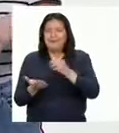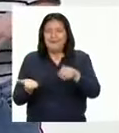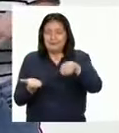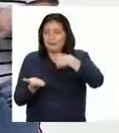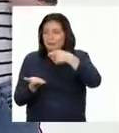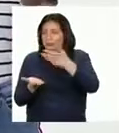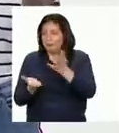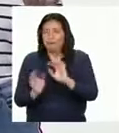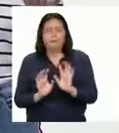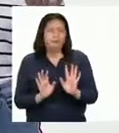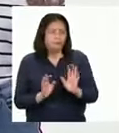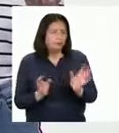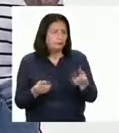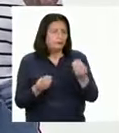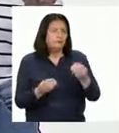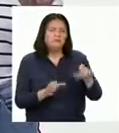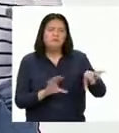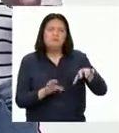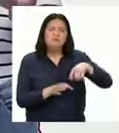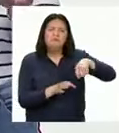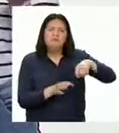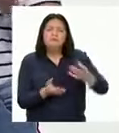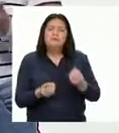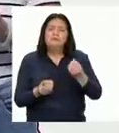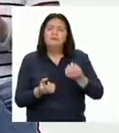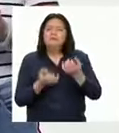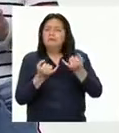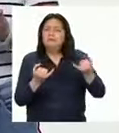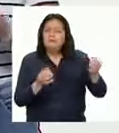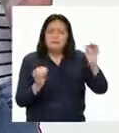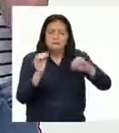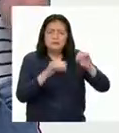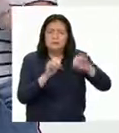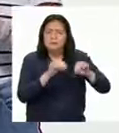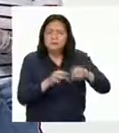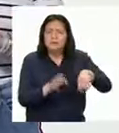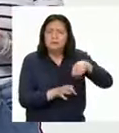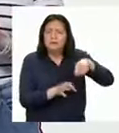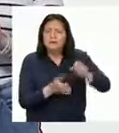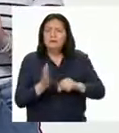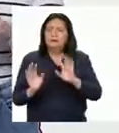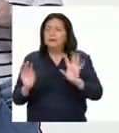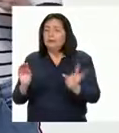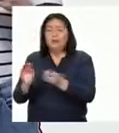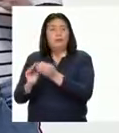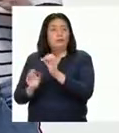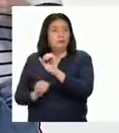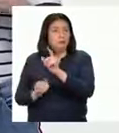plato. ¿Cómo se prepara? ¿Qué ingredientes se usa? Y Alberto añadió,